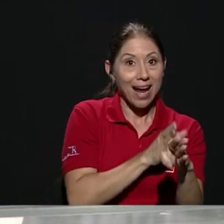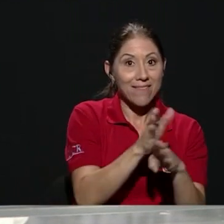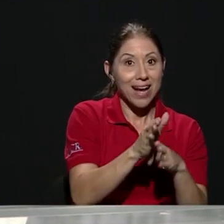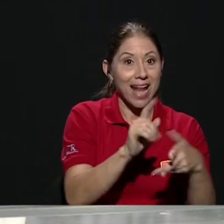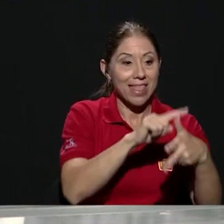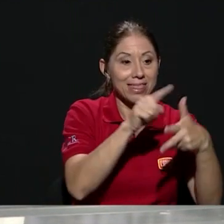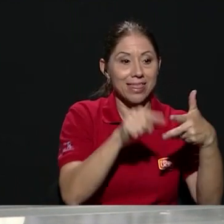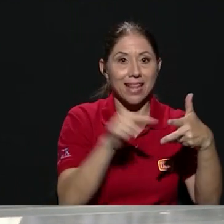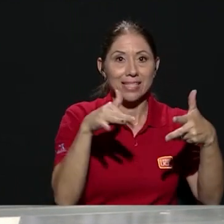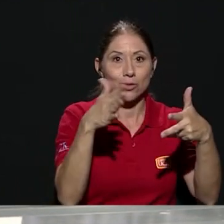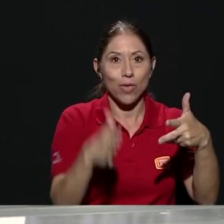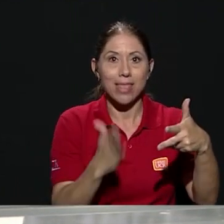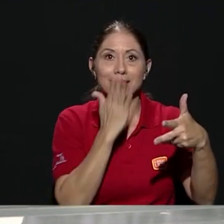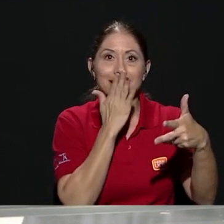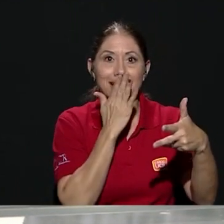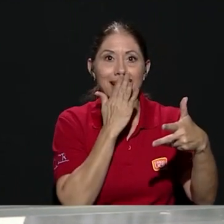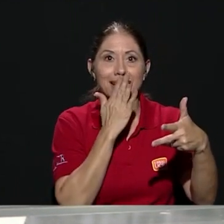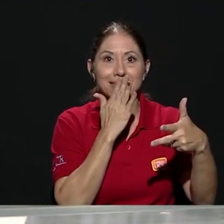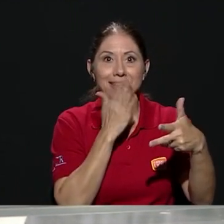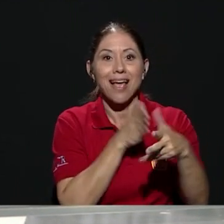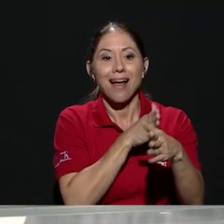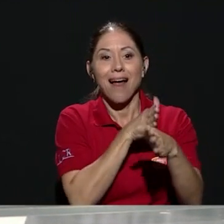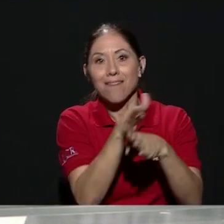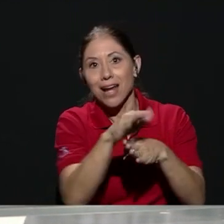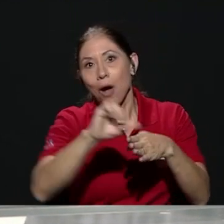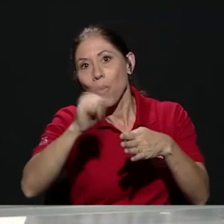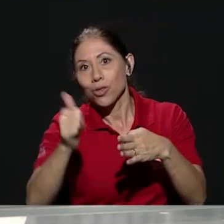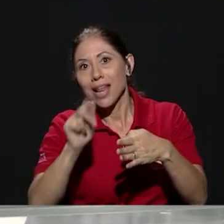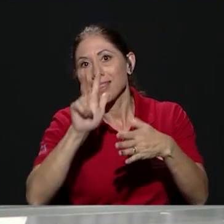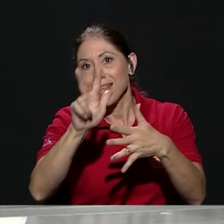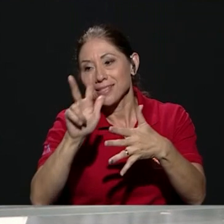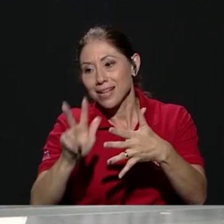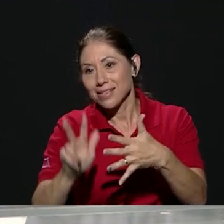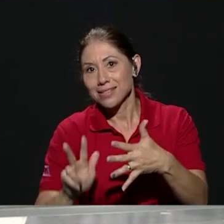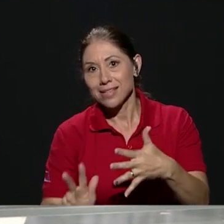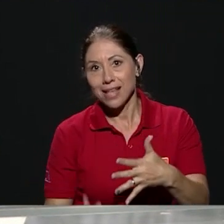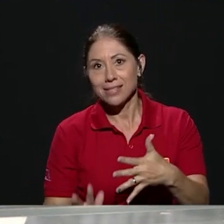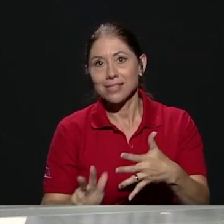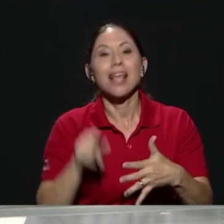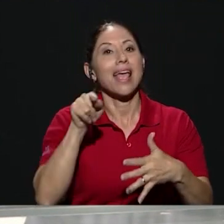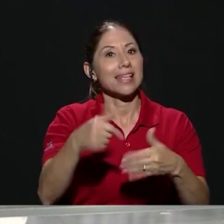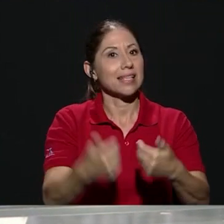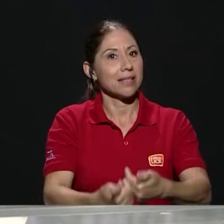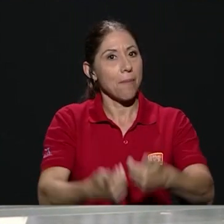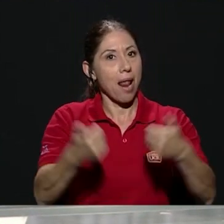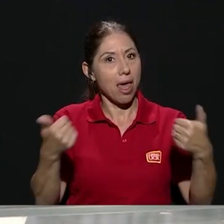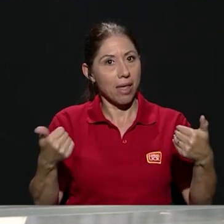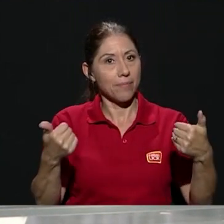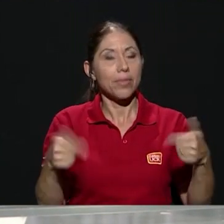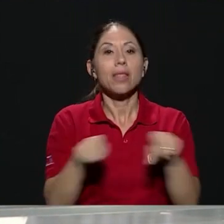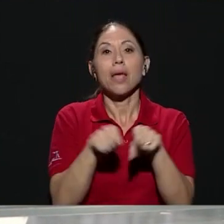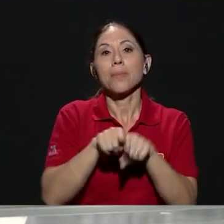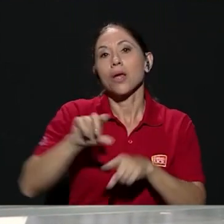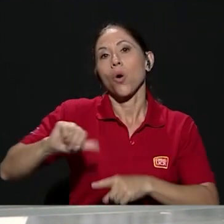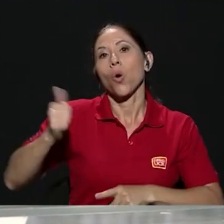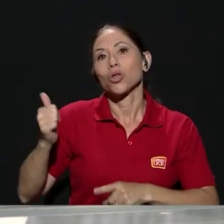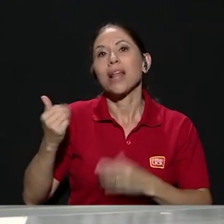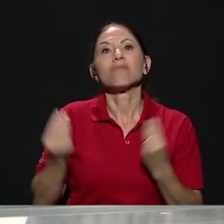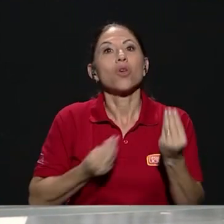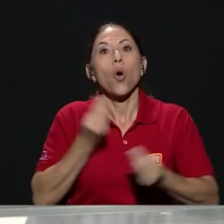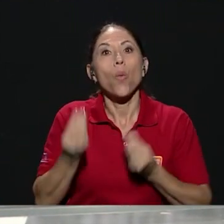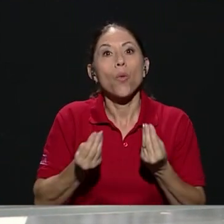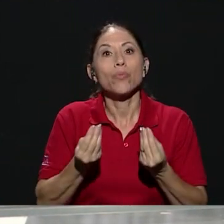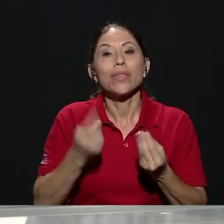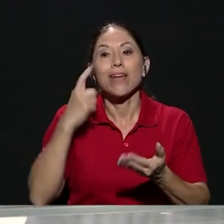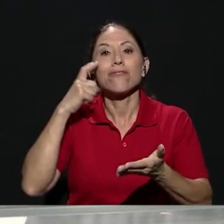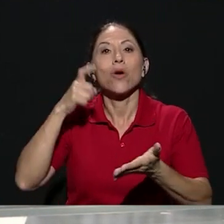es una admisión totalmente separada. Adicional, tenemos otra modalidad que es a través del reconocimiento de